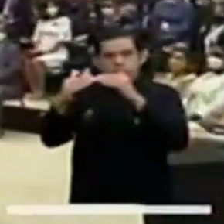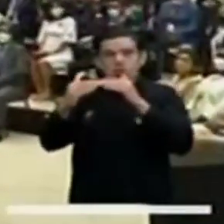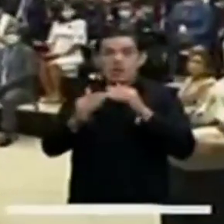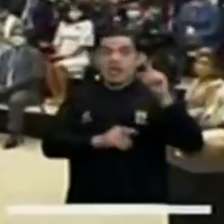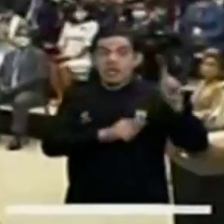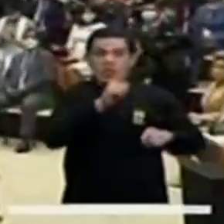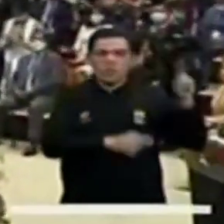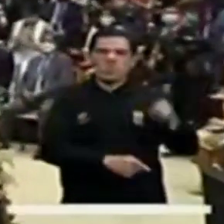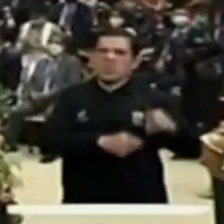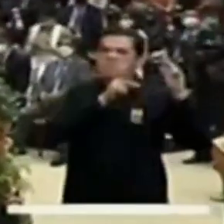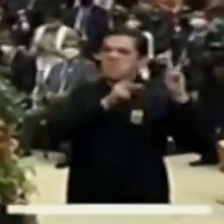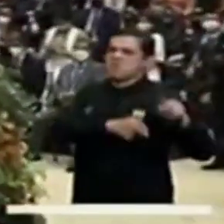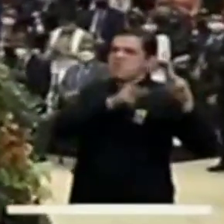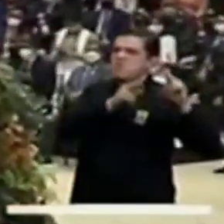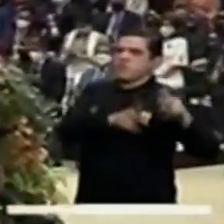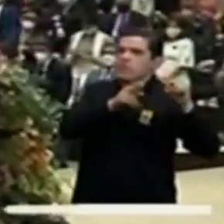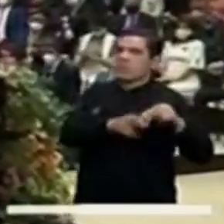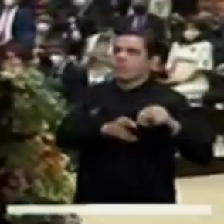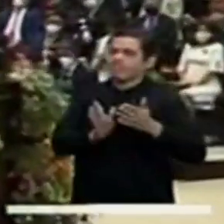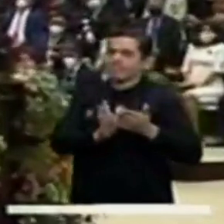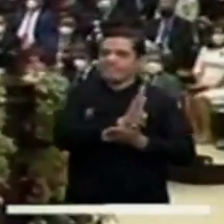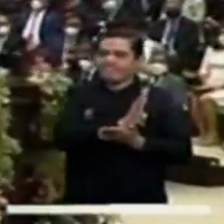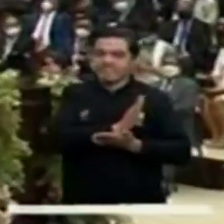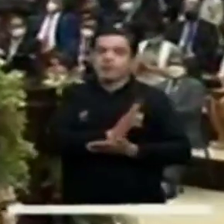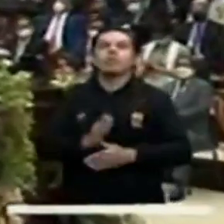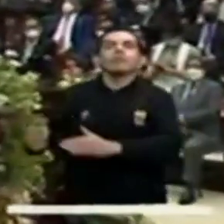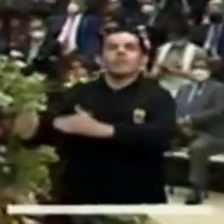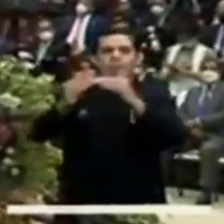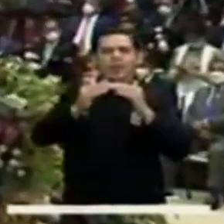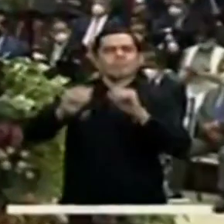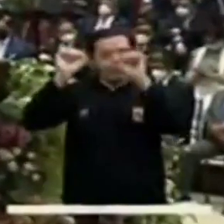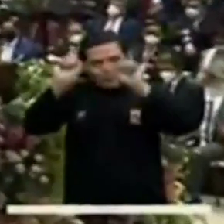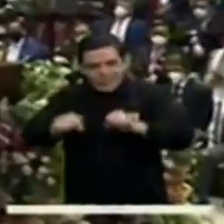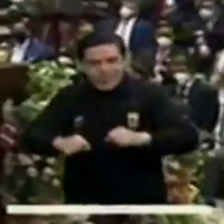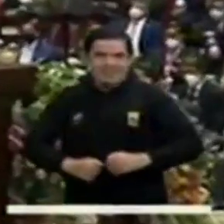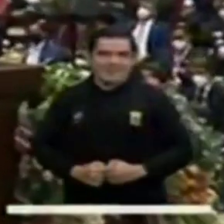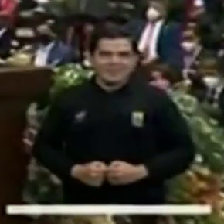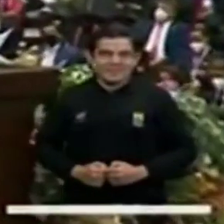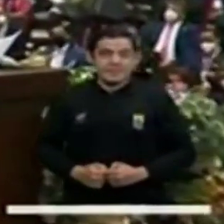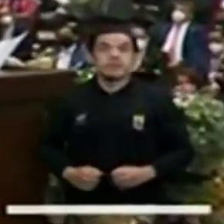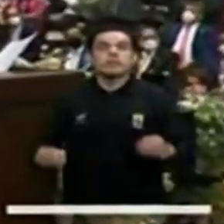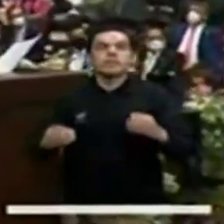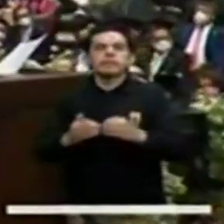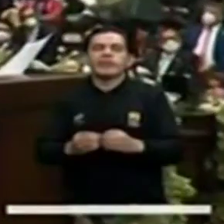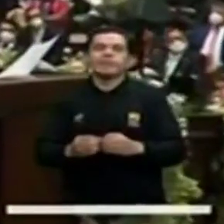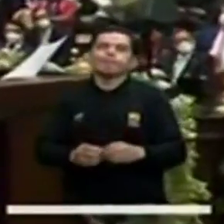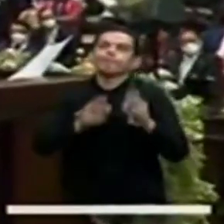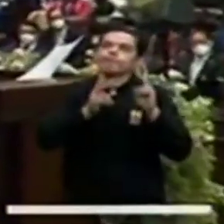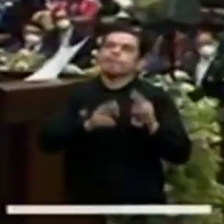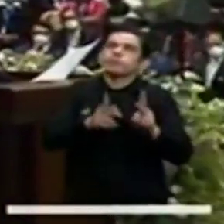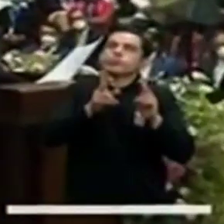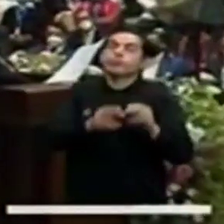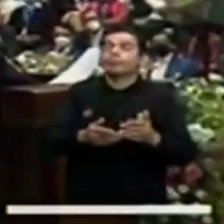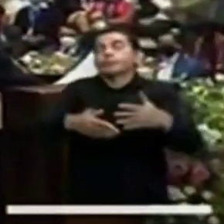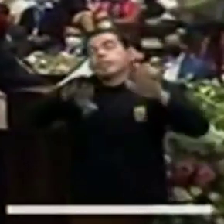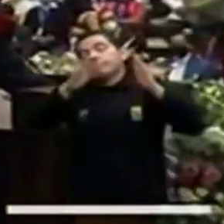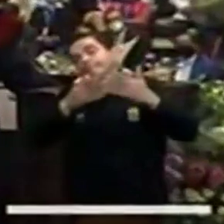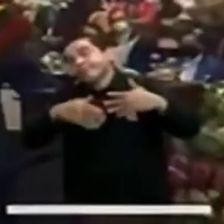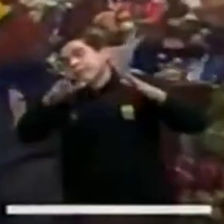mismísimas nociones de lo que puede ser posible. El poder para no conformarnos con la realidad,